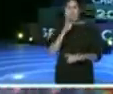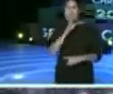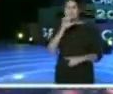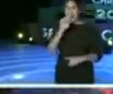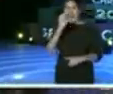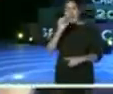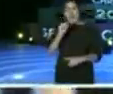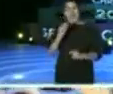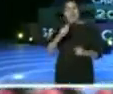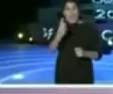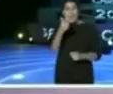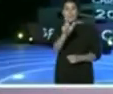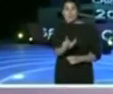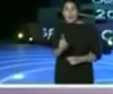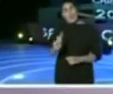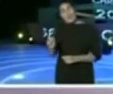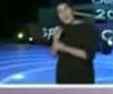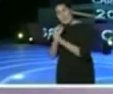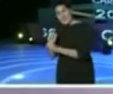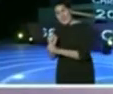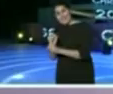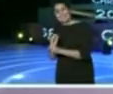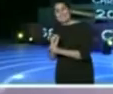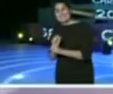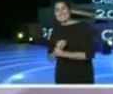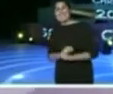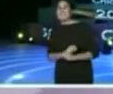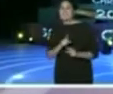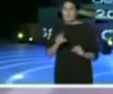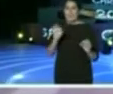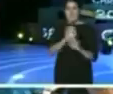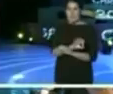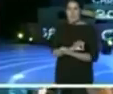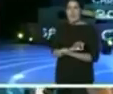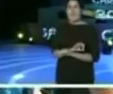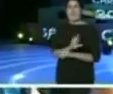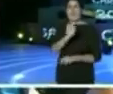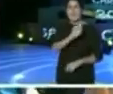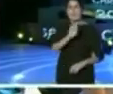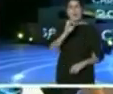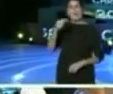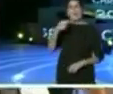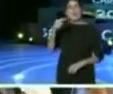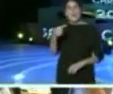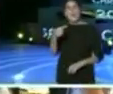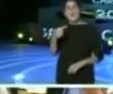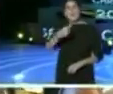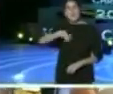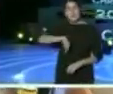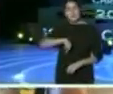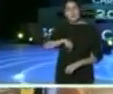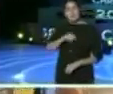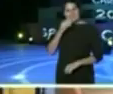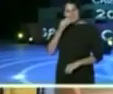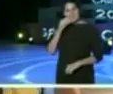una persona y no una murga. Exacto. Pues no me equivoco en eso, exactamente. Ramón Guimerá, al que consideramos los que le tenemos aprecio